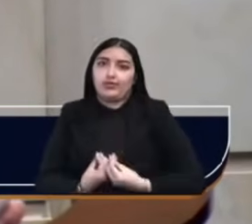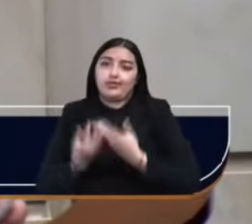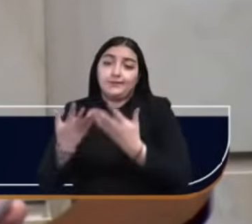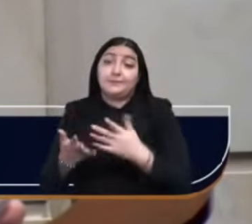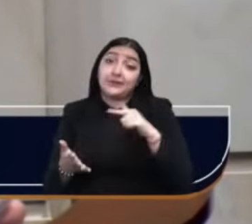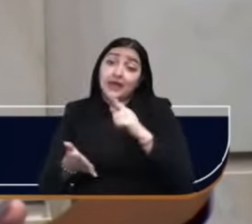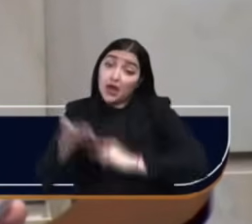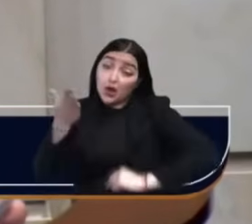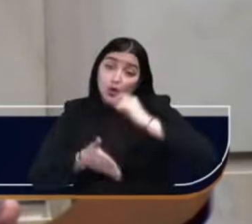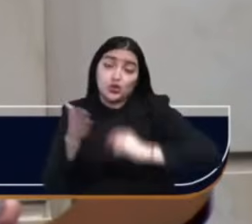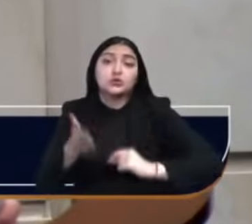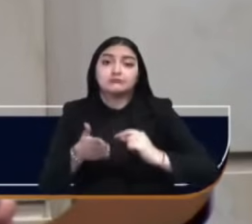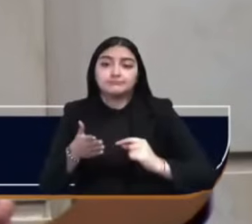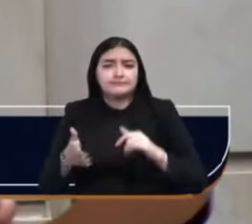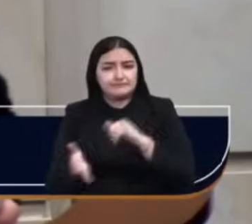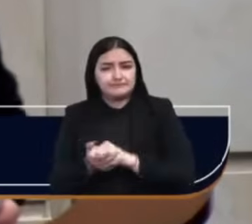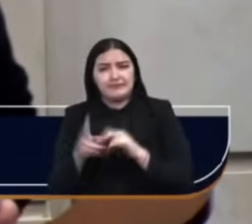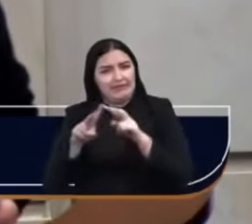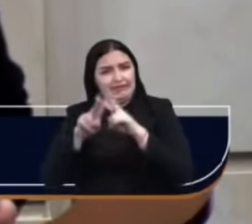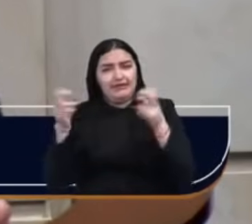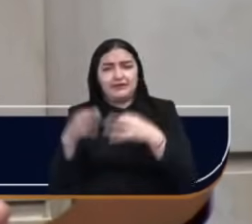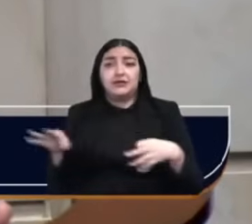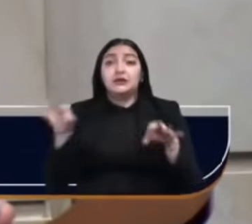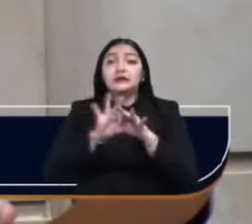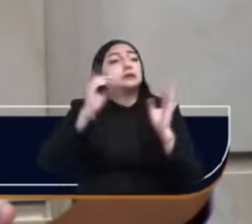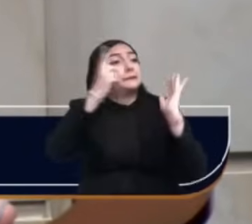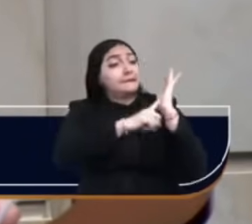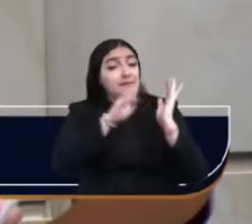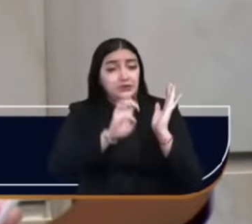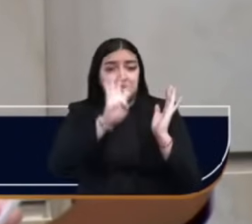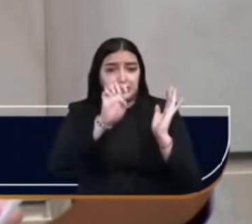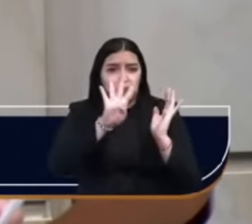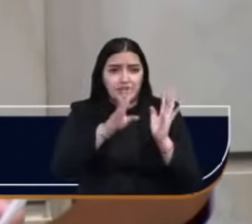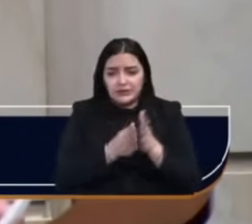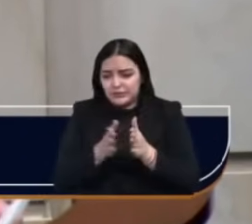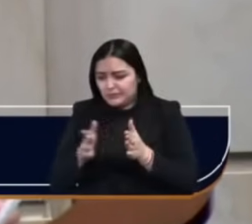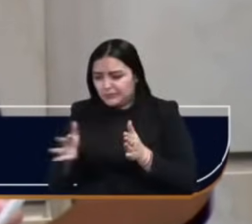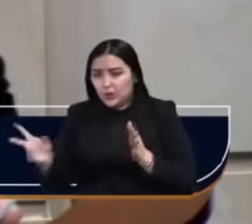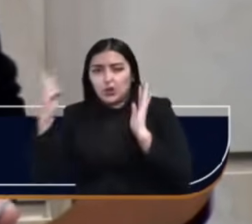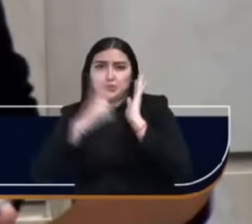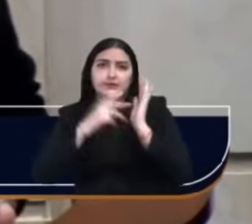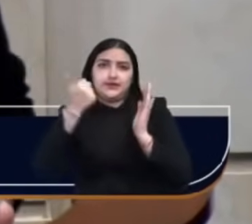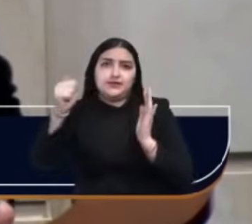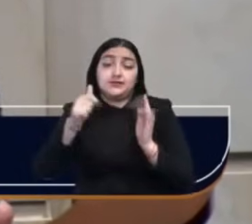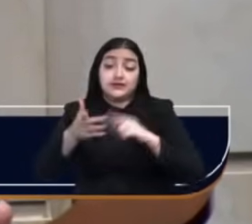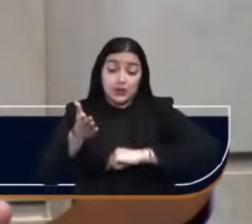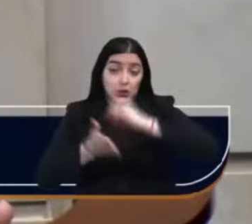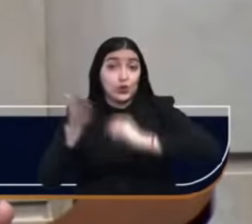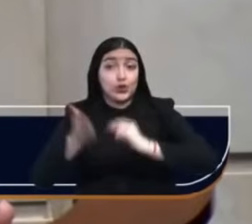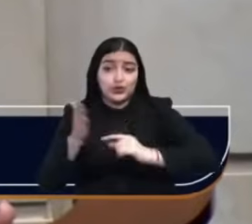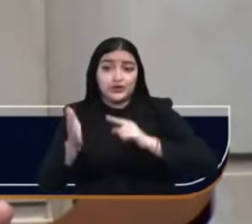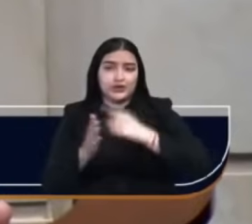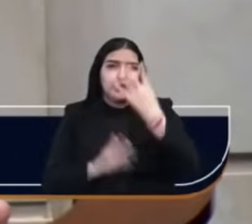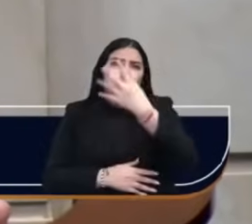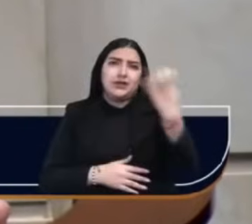Este contrato, pero además aquí hay un tema importante, entre 1994 y 2010, ese contrato, que es el